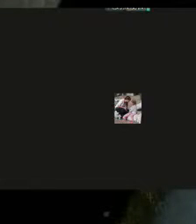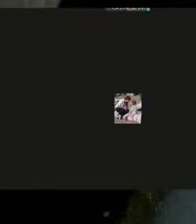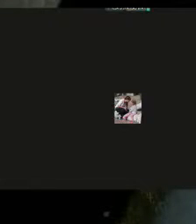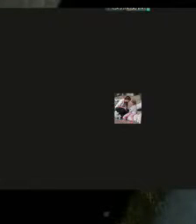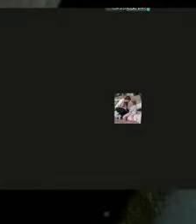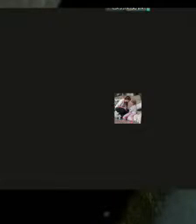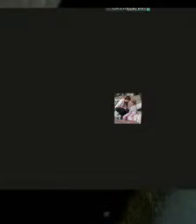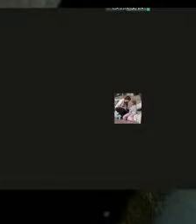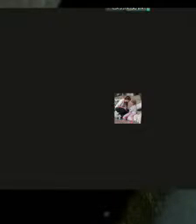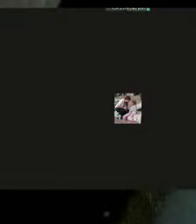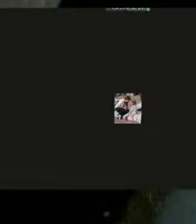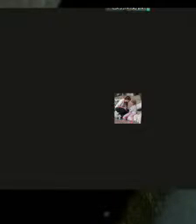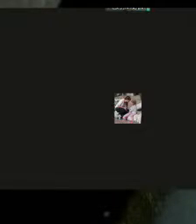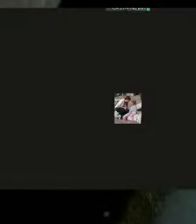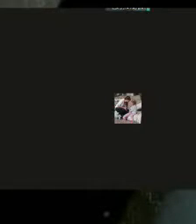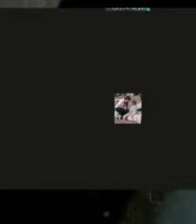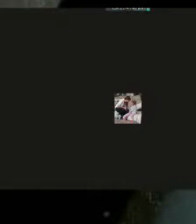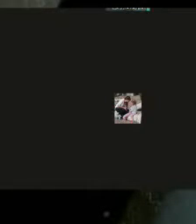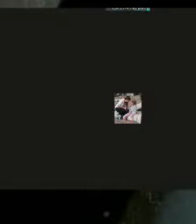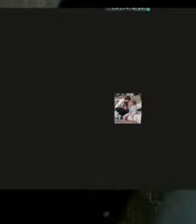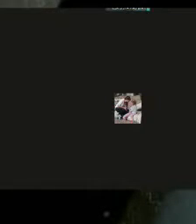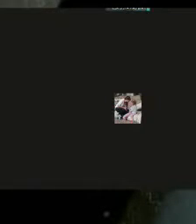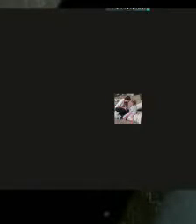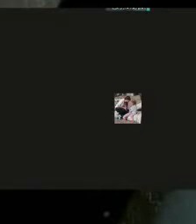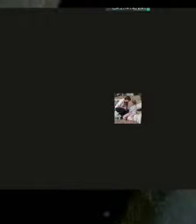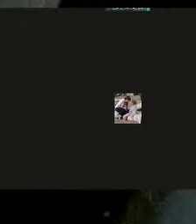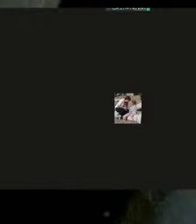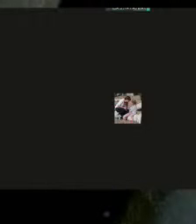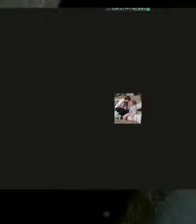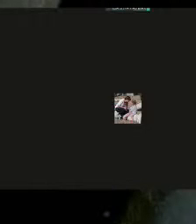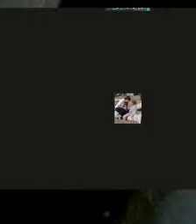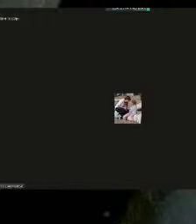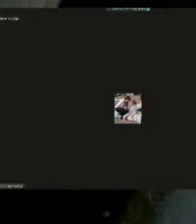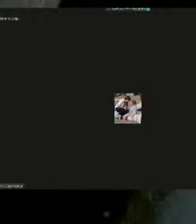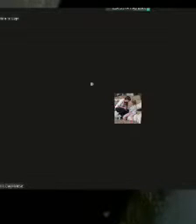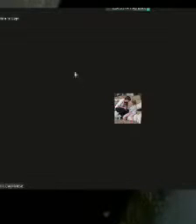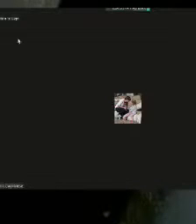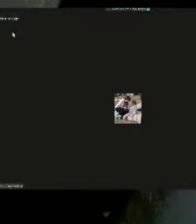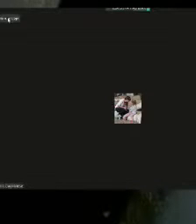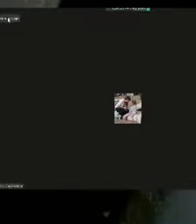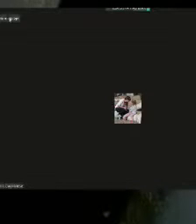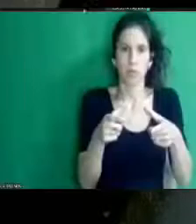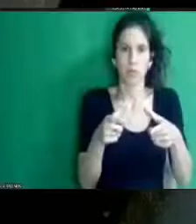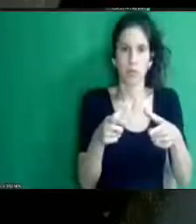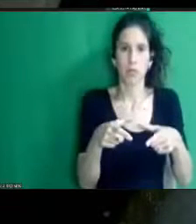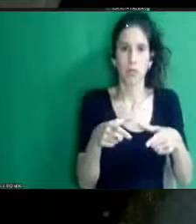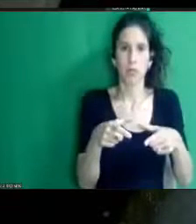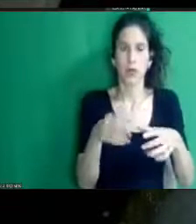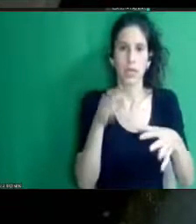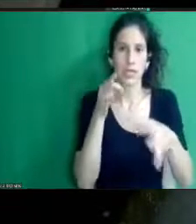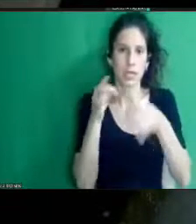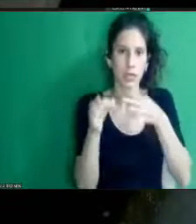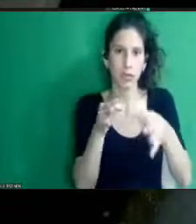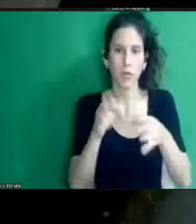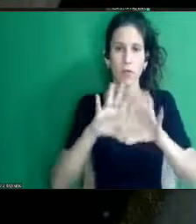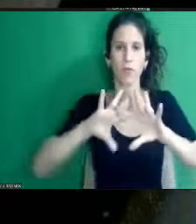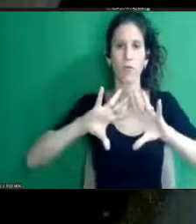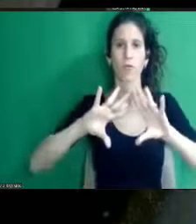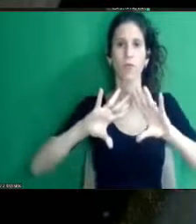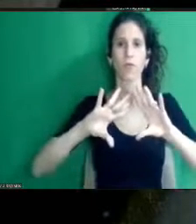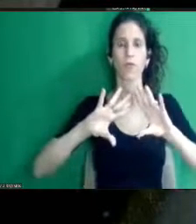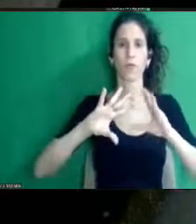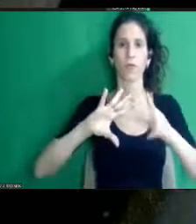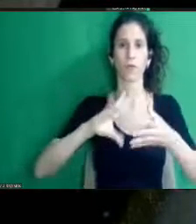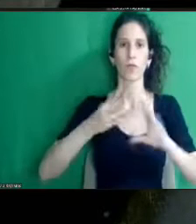esa, vamos a hacer una pequeña... pequeño cierre de lo que fue en algunos puntos el recorrido del taller de